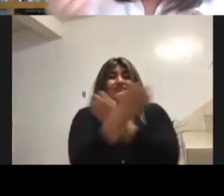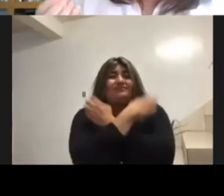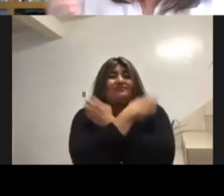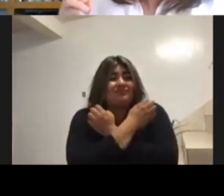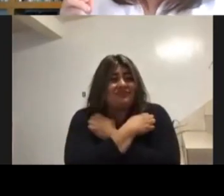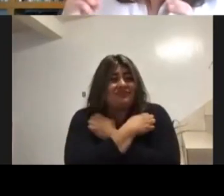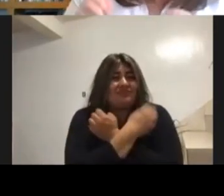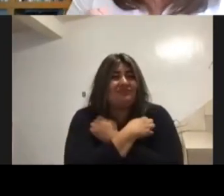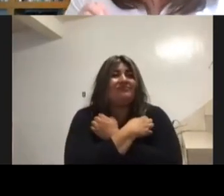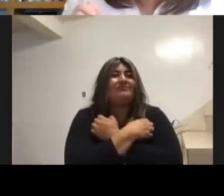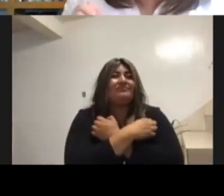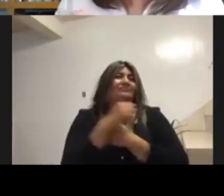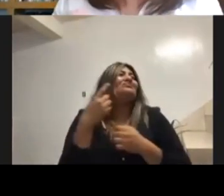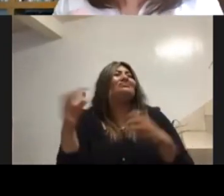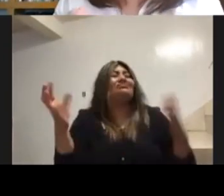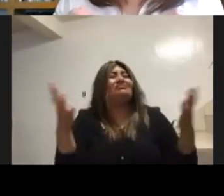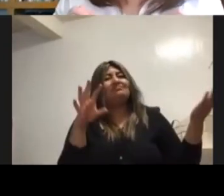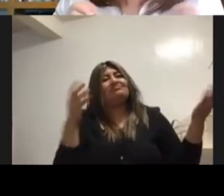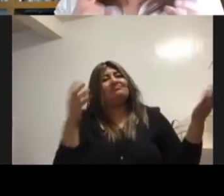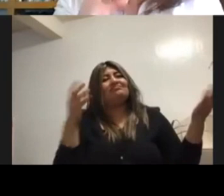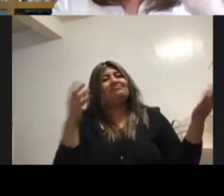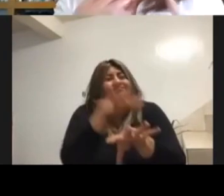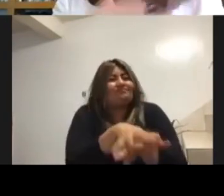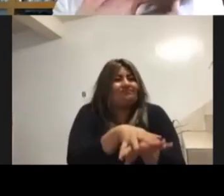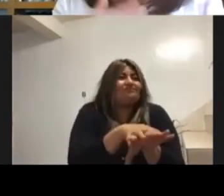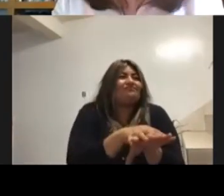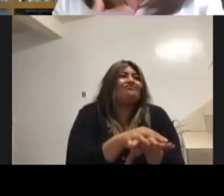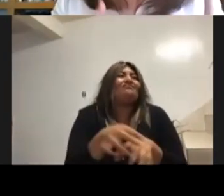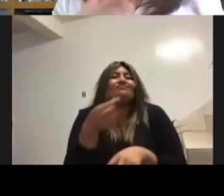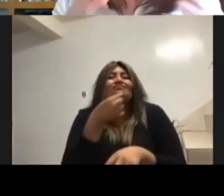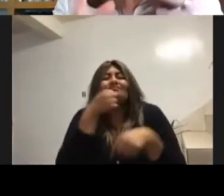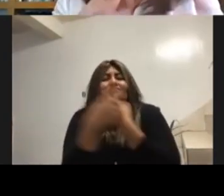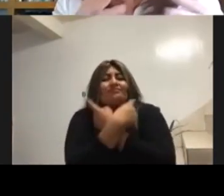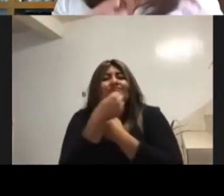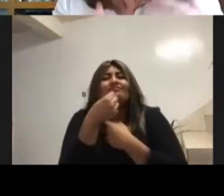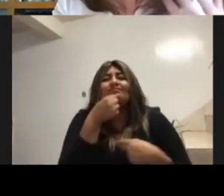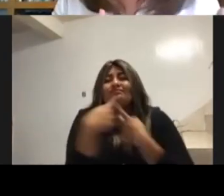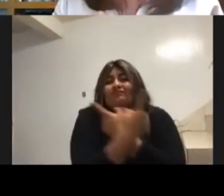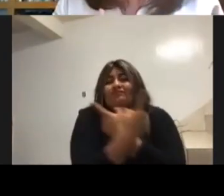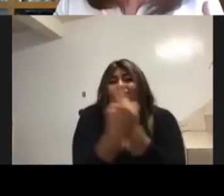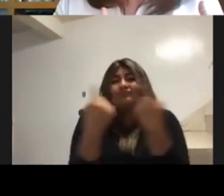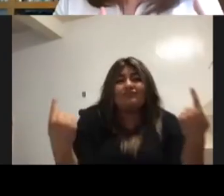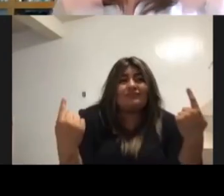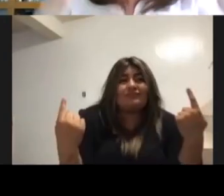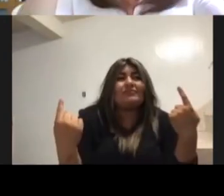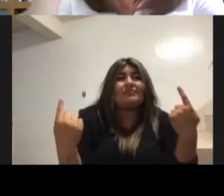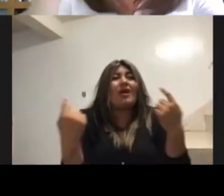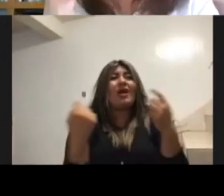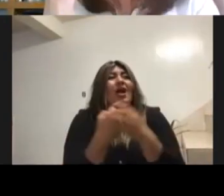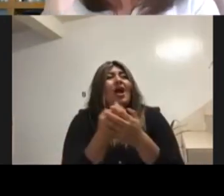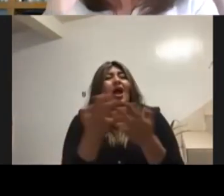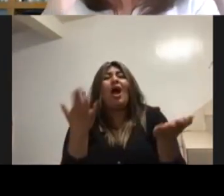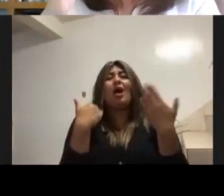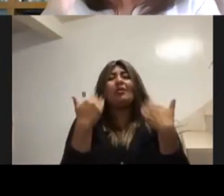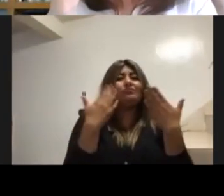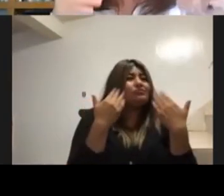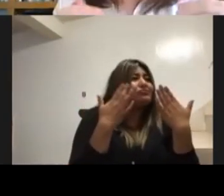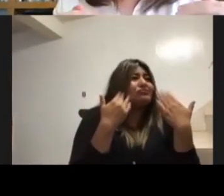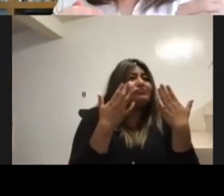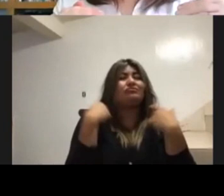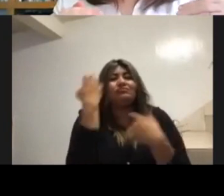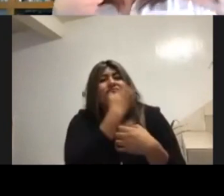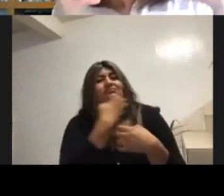incluyo a los diferentes, pierdo el estándar, ¿no? Baja la calidad